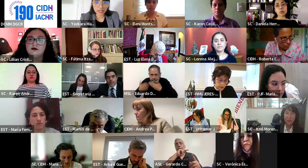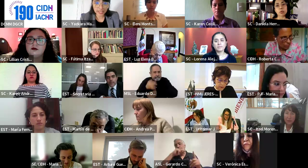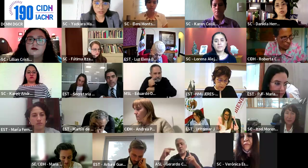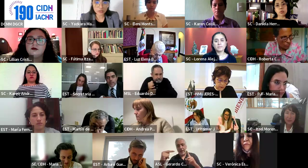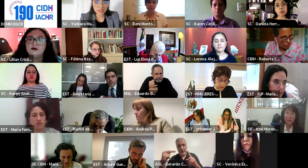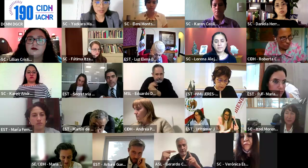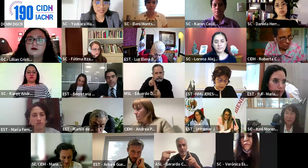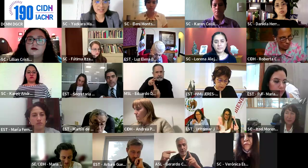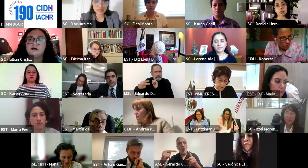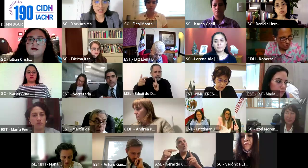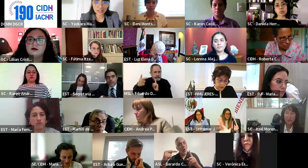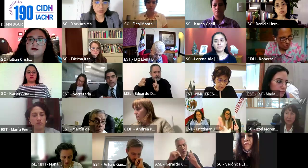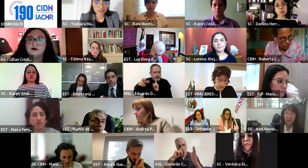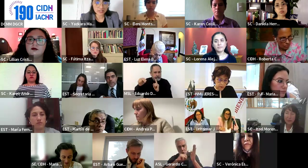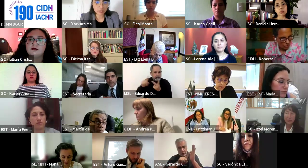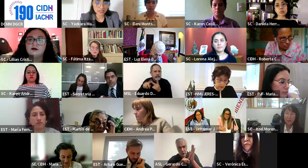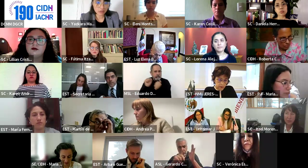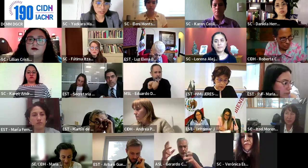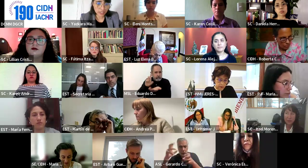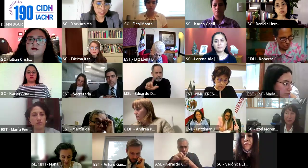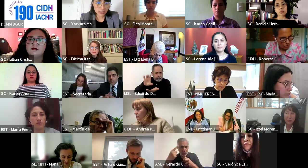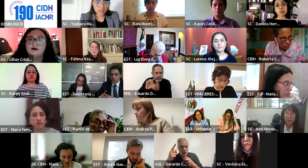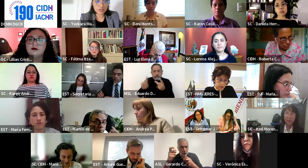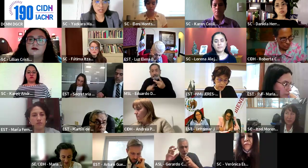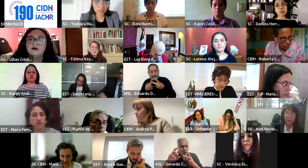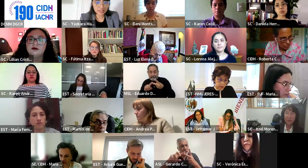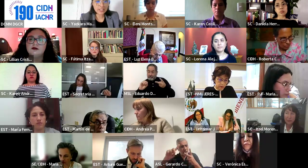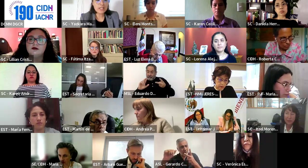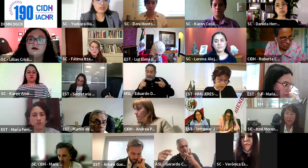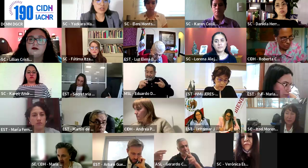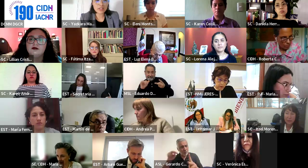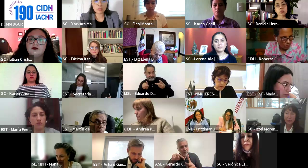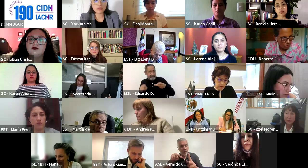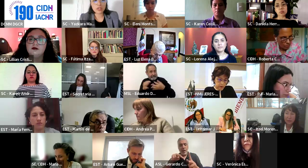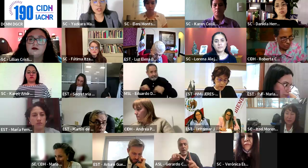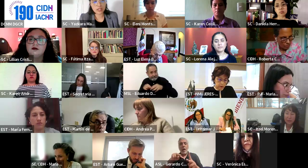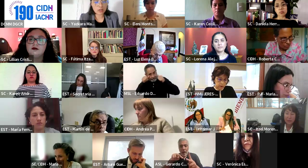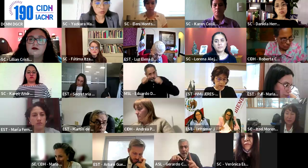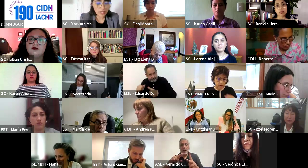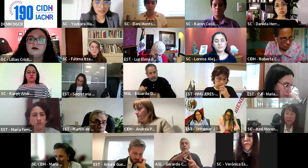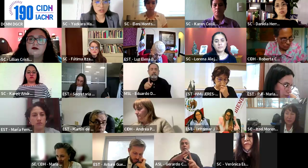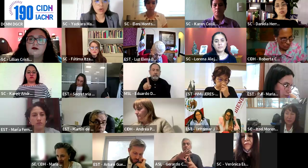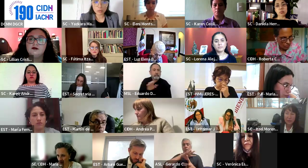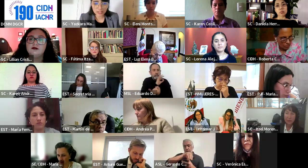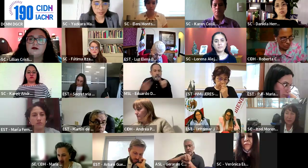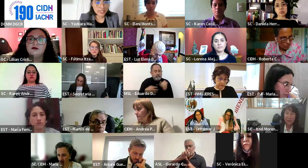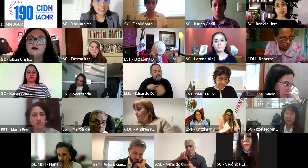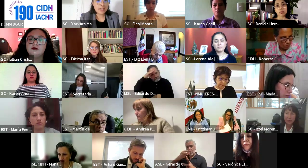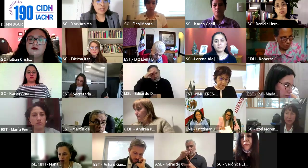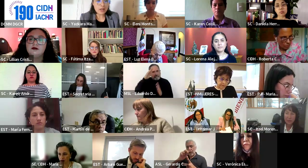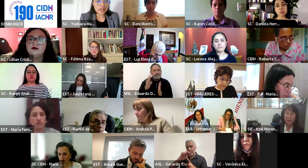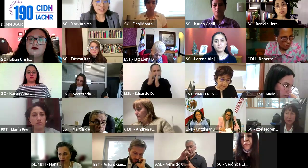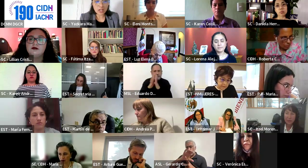con perspectiva de género y discapacidad sin dejar de lado esta discapacidad orgánica. Y finalmente, solicitamos con una intención